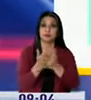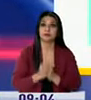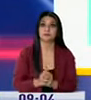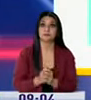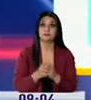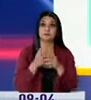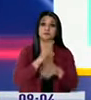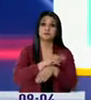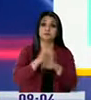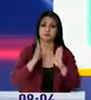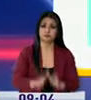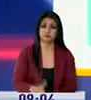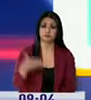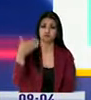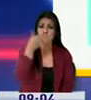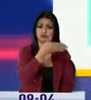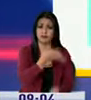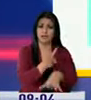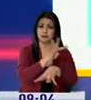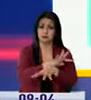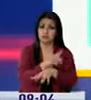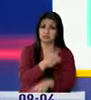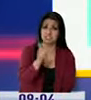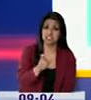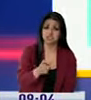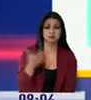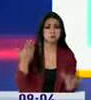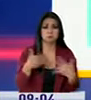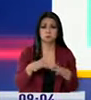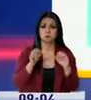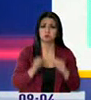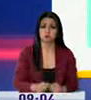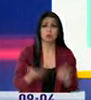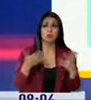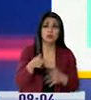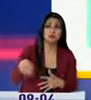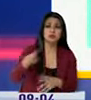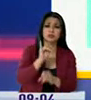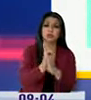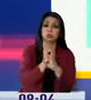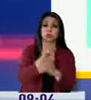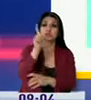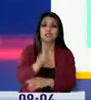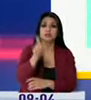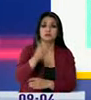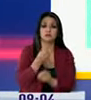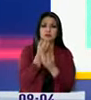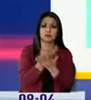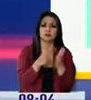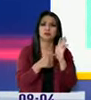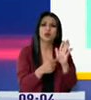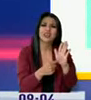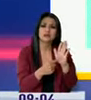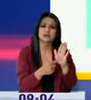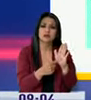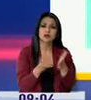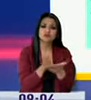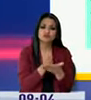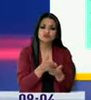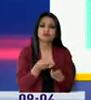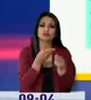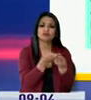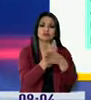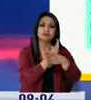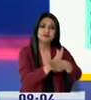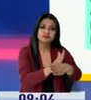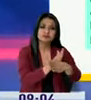que el superintendente acudirá a la Asamblea Nacional en caso de ser llamado y a cualquier otra instancia que sea necesaria para demostrar documentadamente la observancia